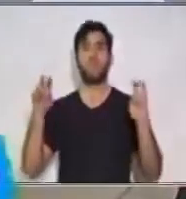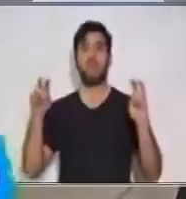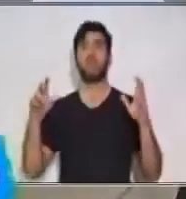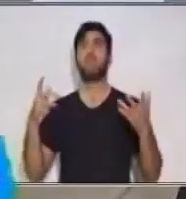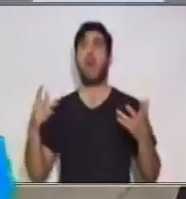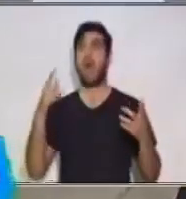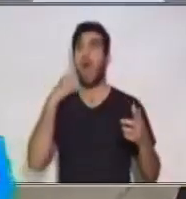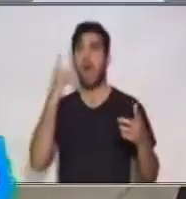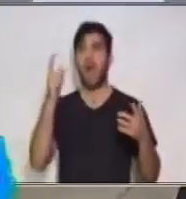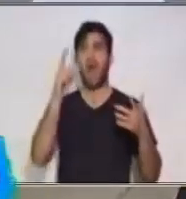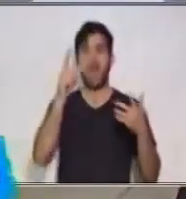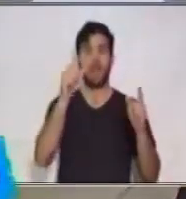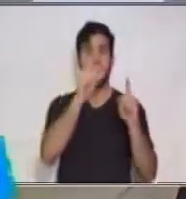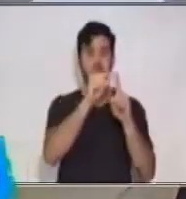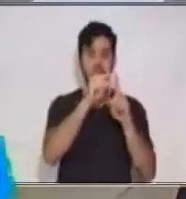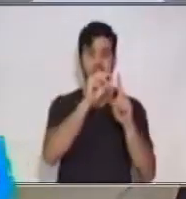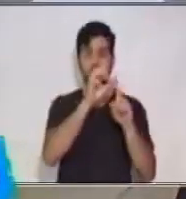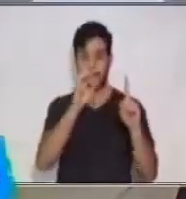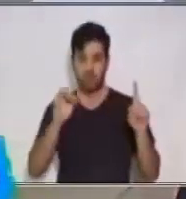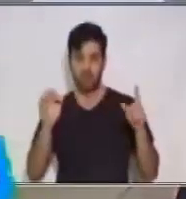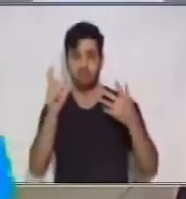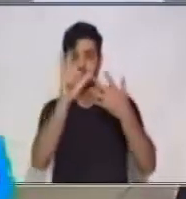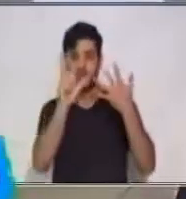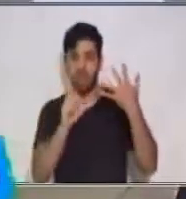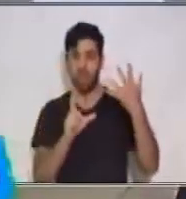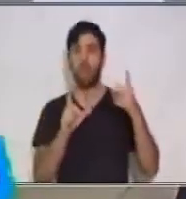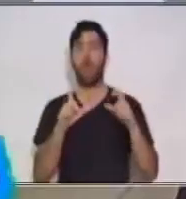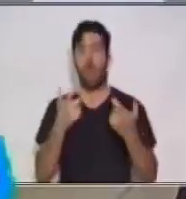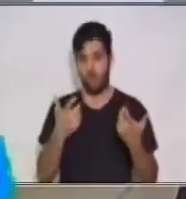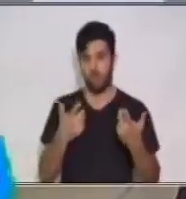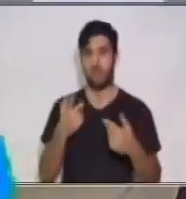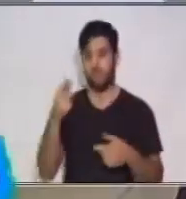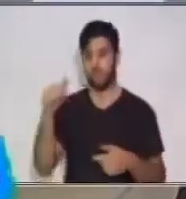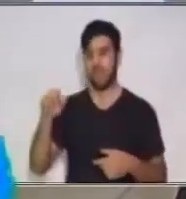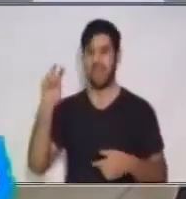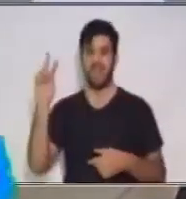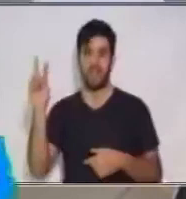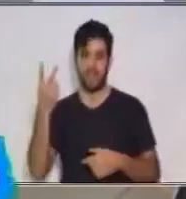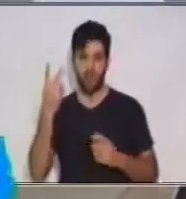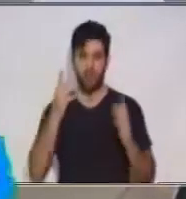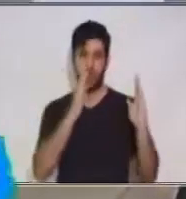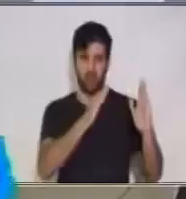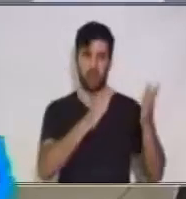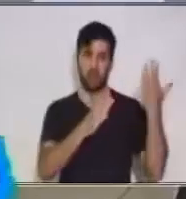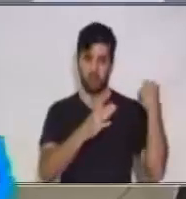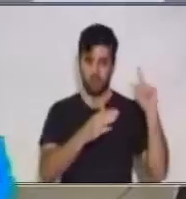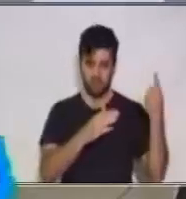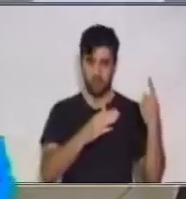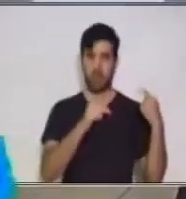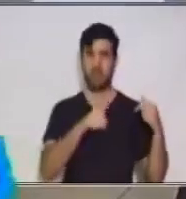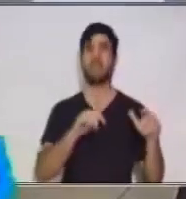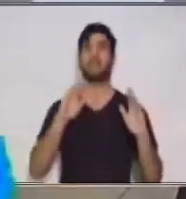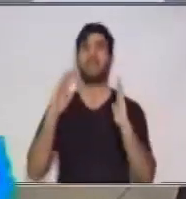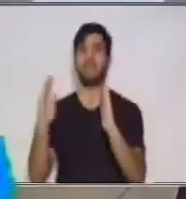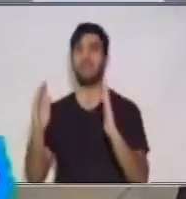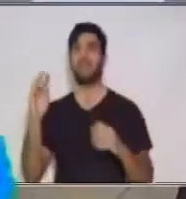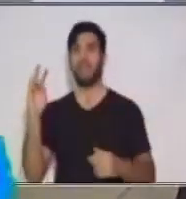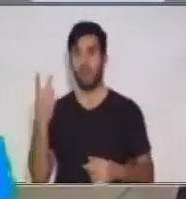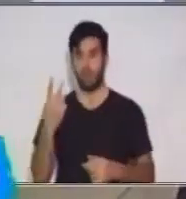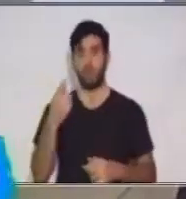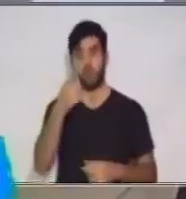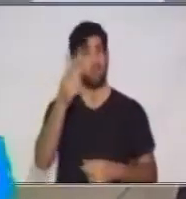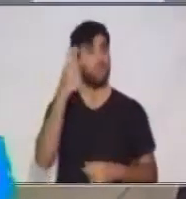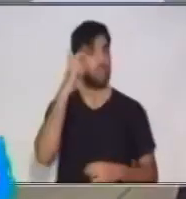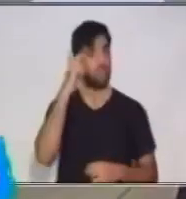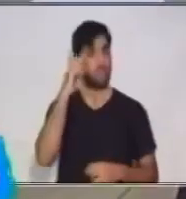clasificación semántica, segunda parte, del área de comunicación y lenguaje para quinto bachillerato. Si en casa hay alguna persona